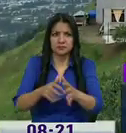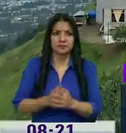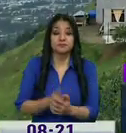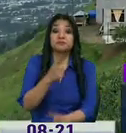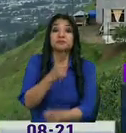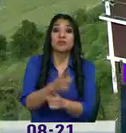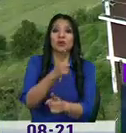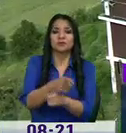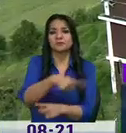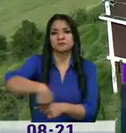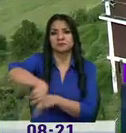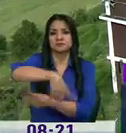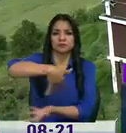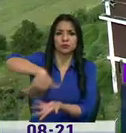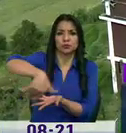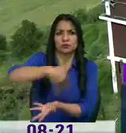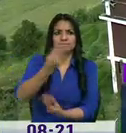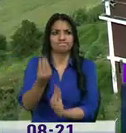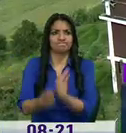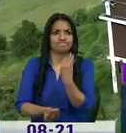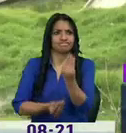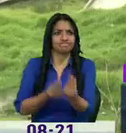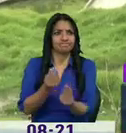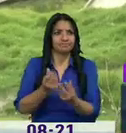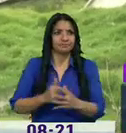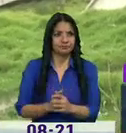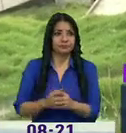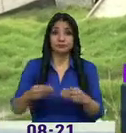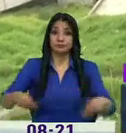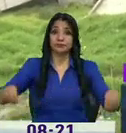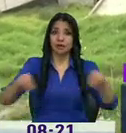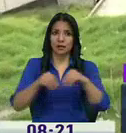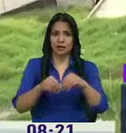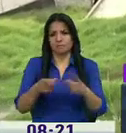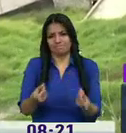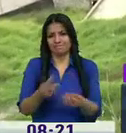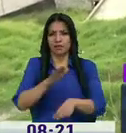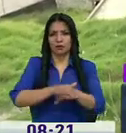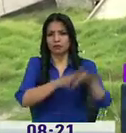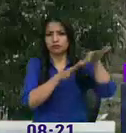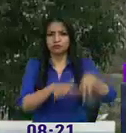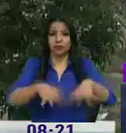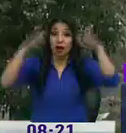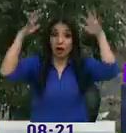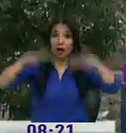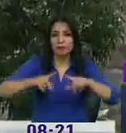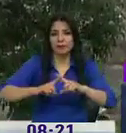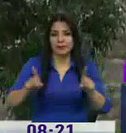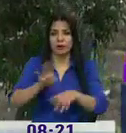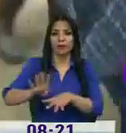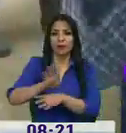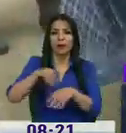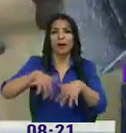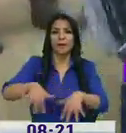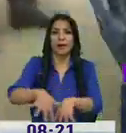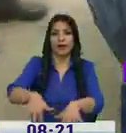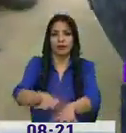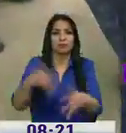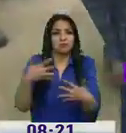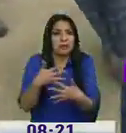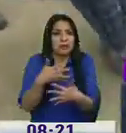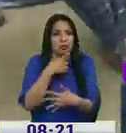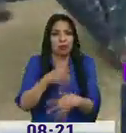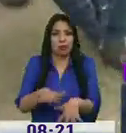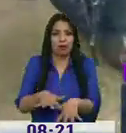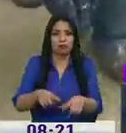nace una nueva incertidumbre para estas personas, debido a que si bien su terreno no es afectado producto del agua lluvia, sí a los barrios de abajo, tienen miedo que los